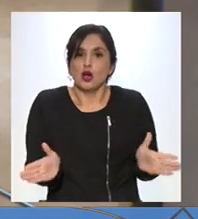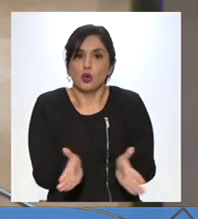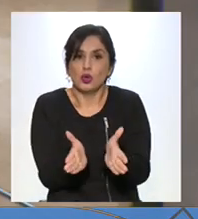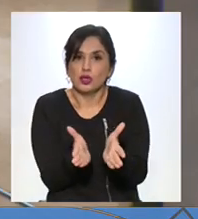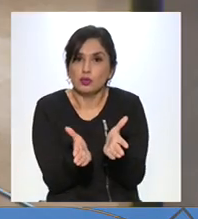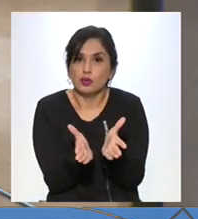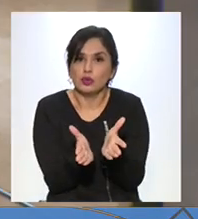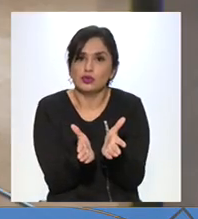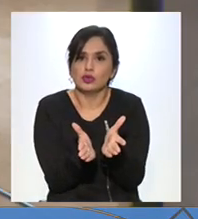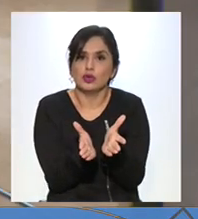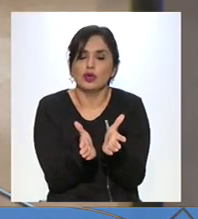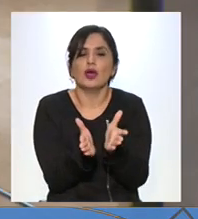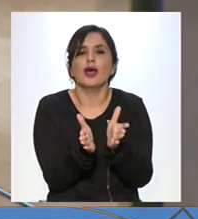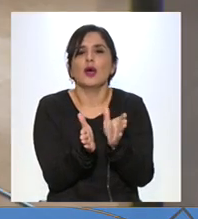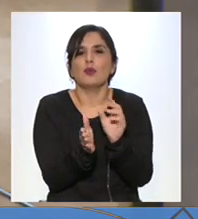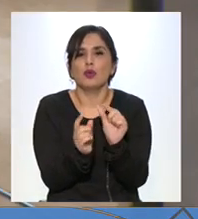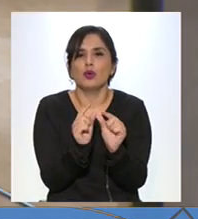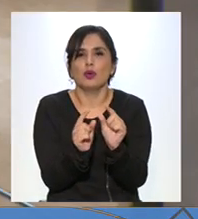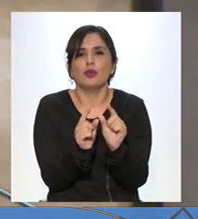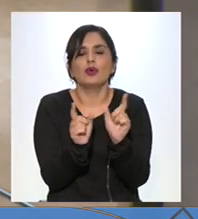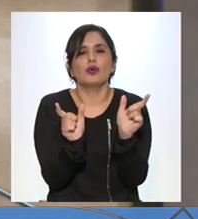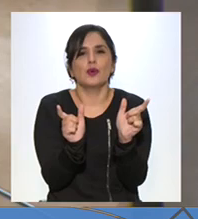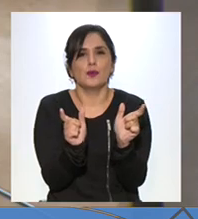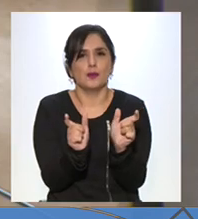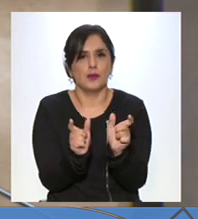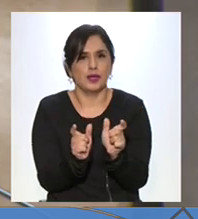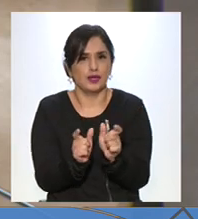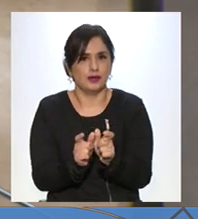extraordinariamente expansivo que ha tenido la política monetaria hasta ahora.